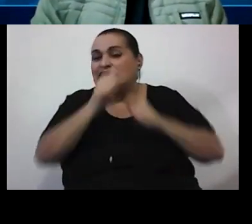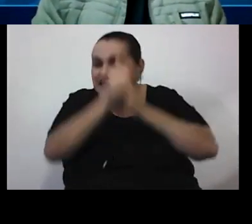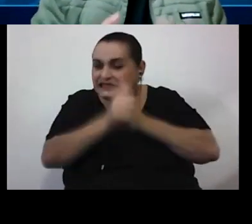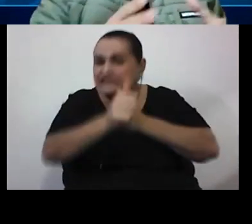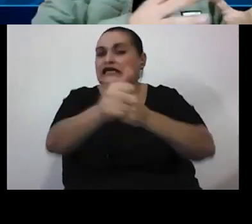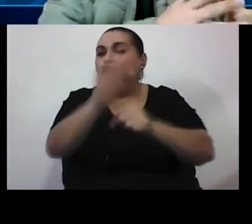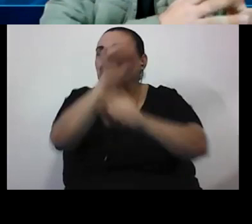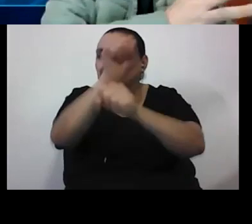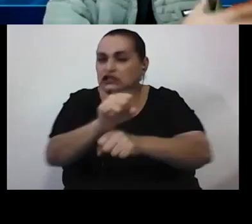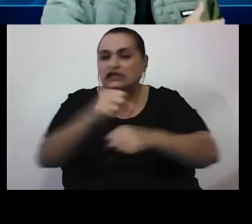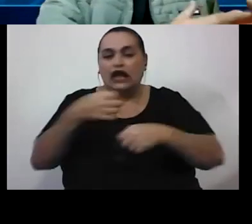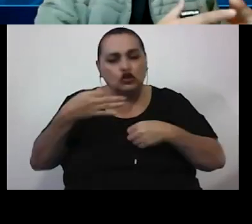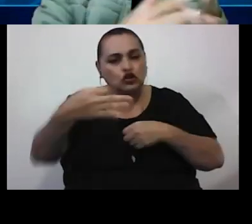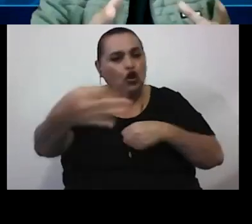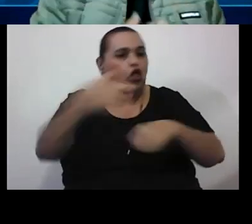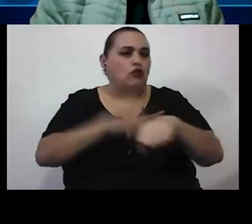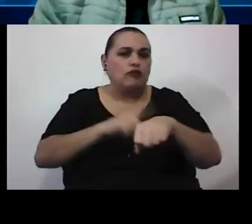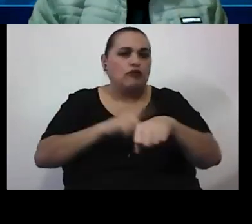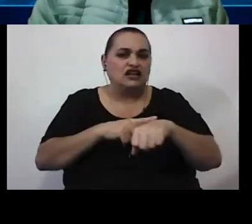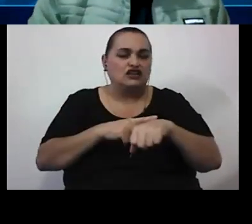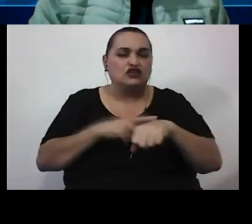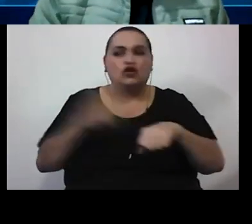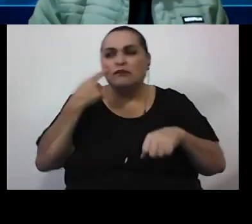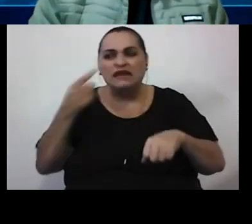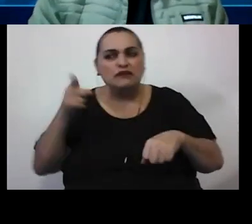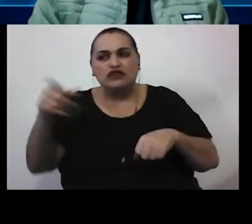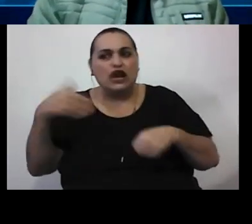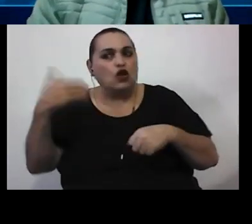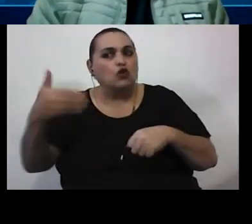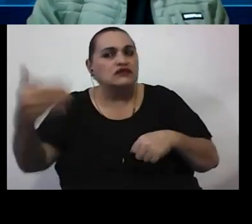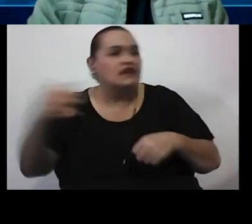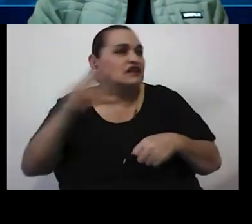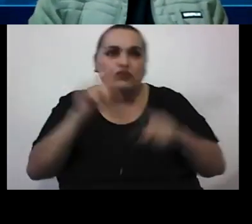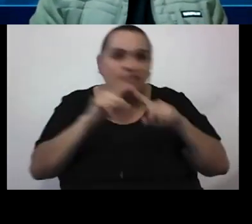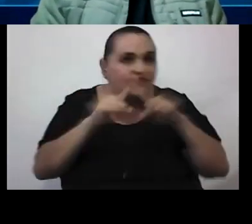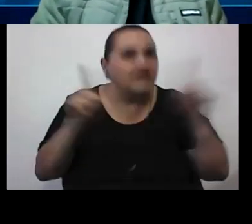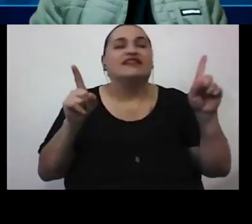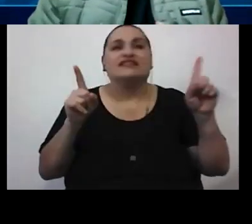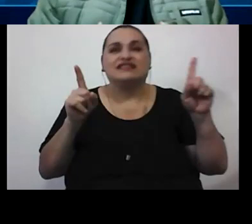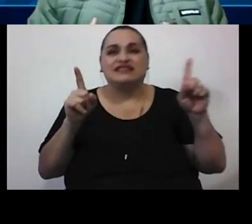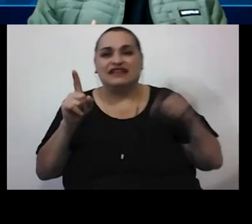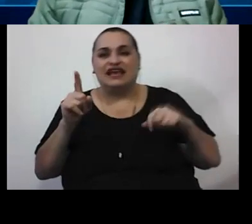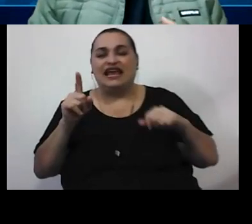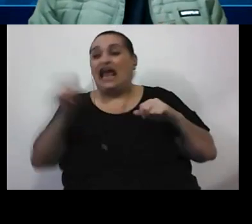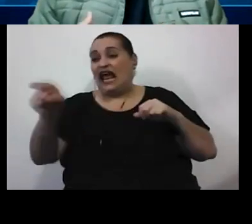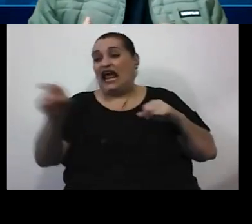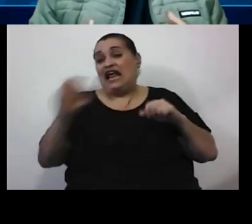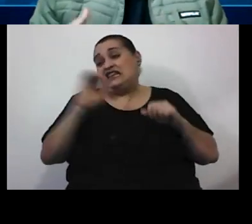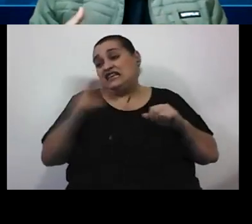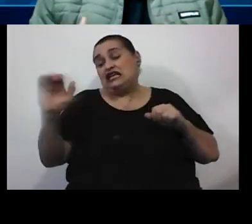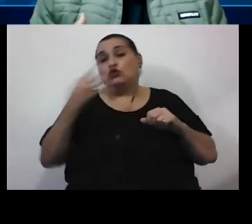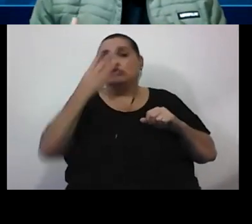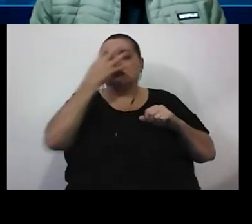momento, porque su regularidad, según lo vimos antes, no es constante. Si le conduce a quedarse dormido y se